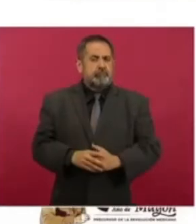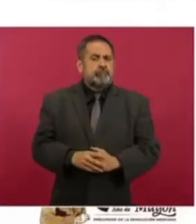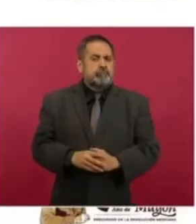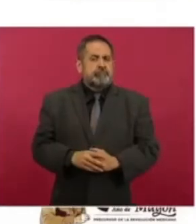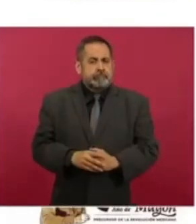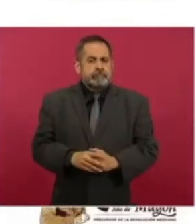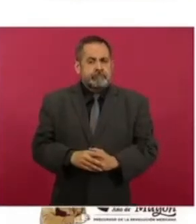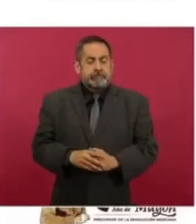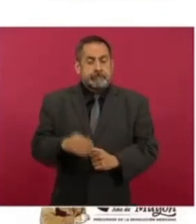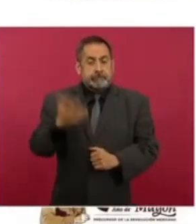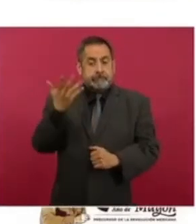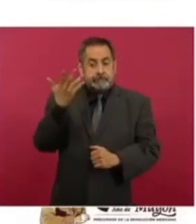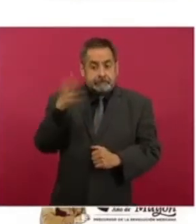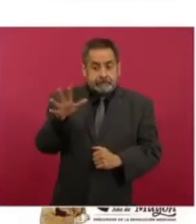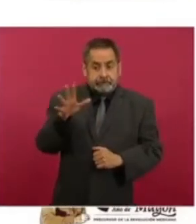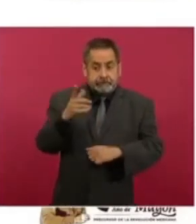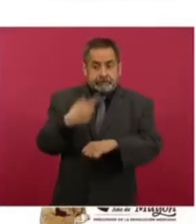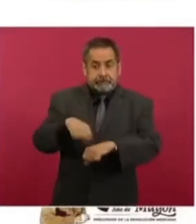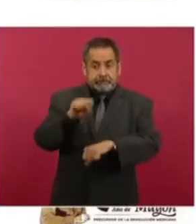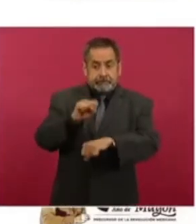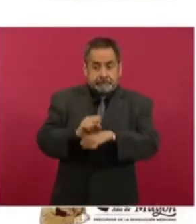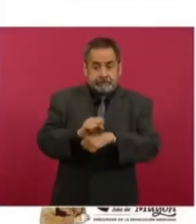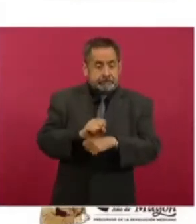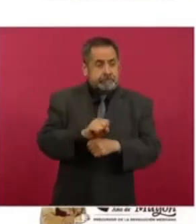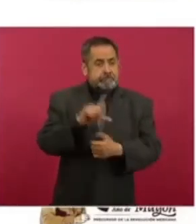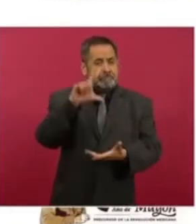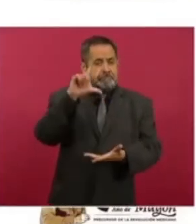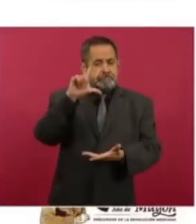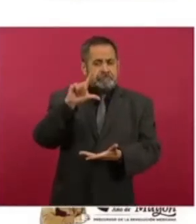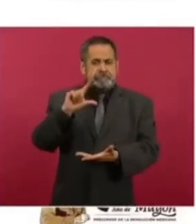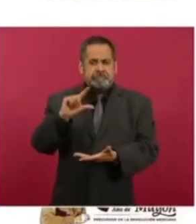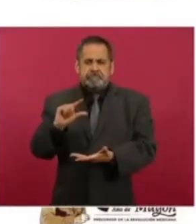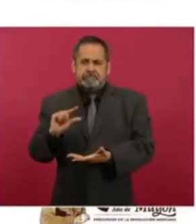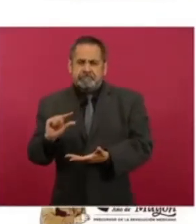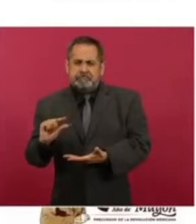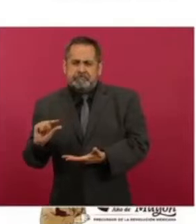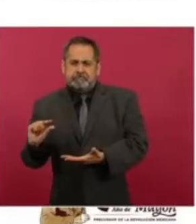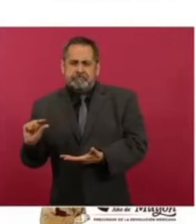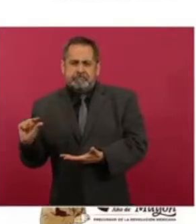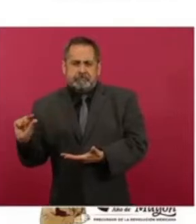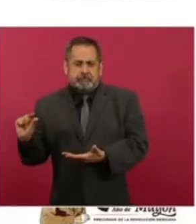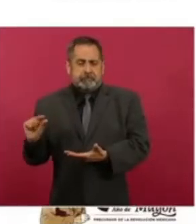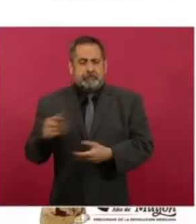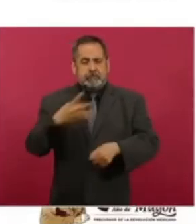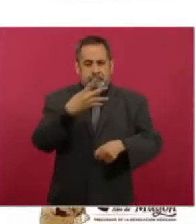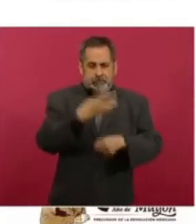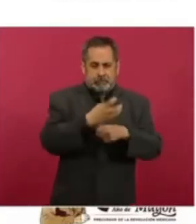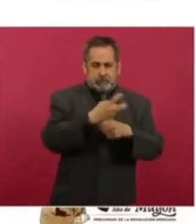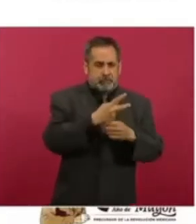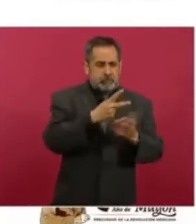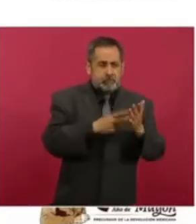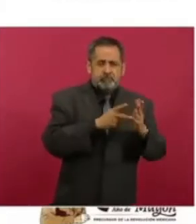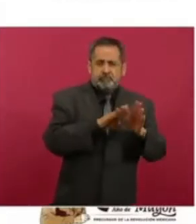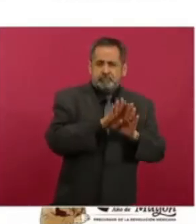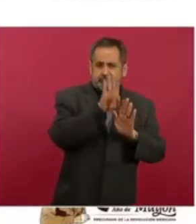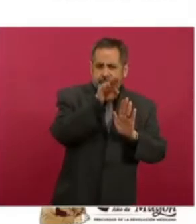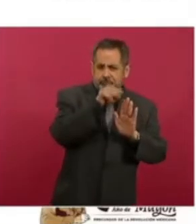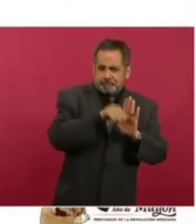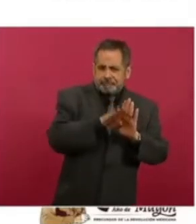llevamos 10 semanas, ahora 10 semanas de reducción continua de la cuarta ola, reducción continua de esta